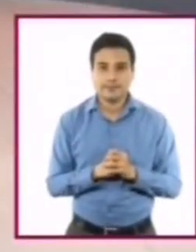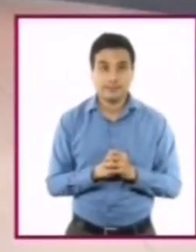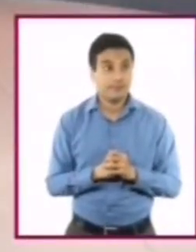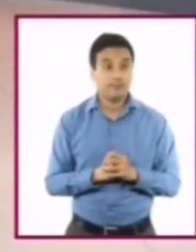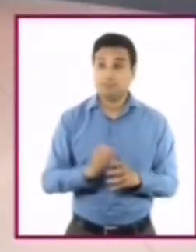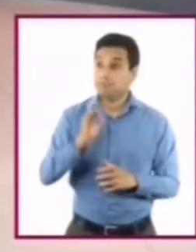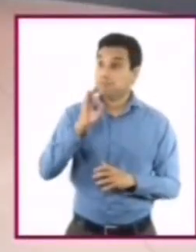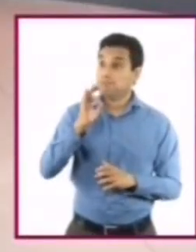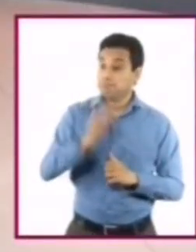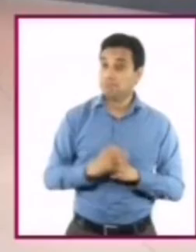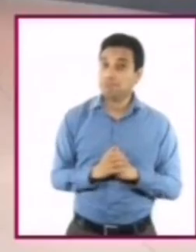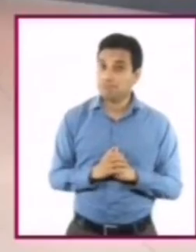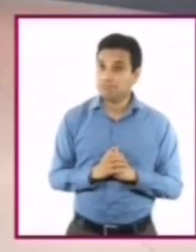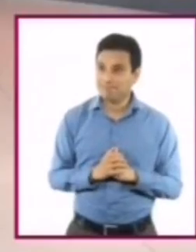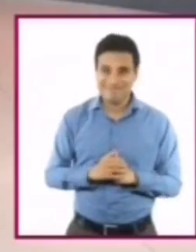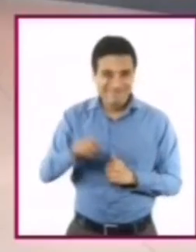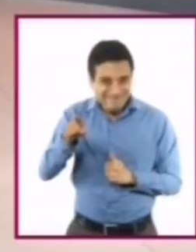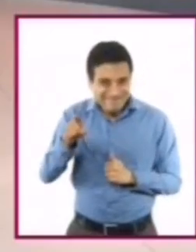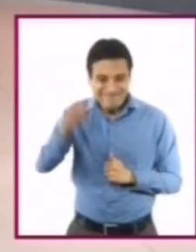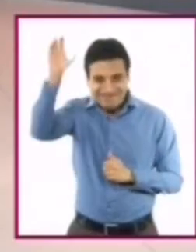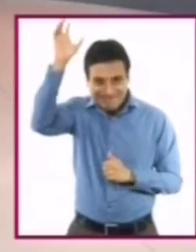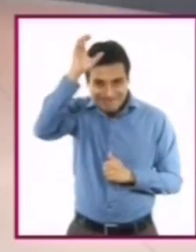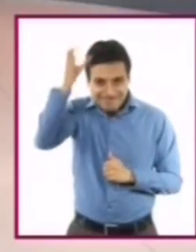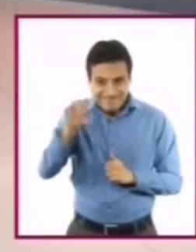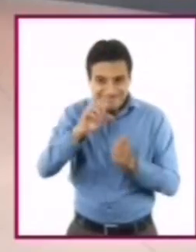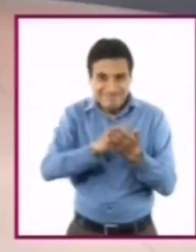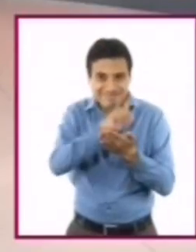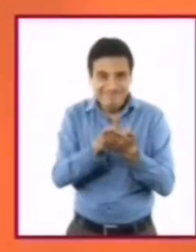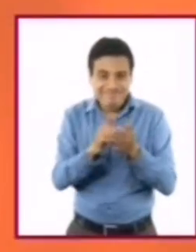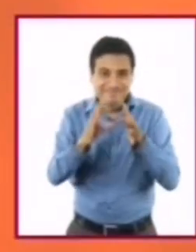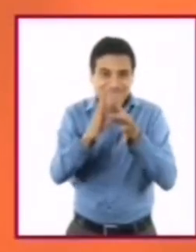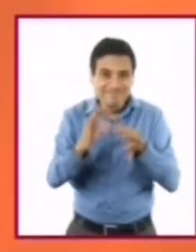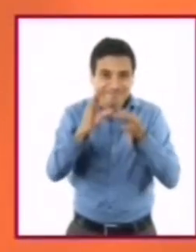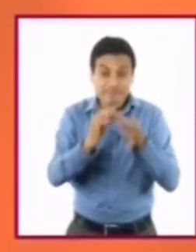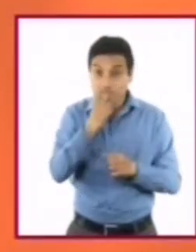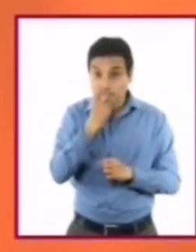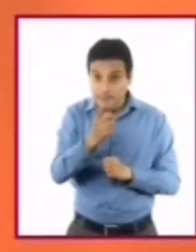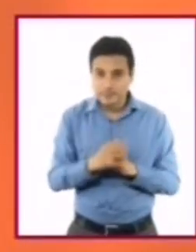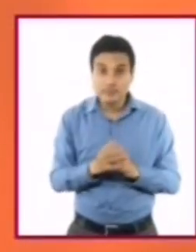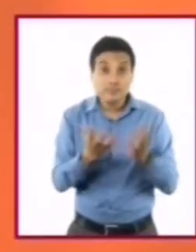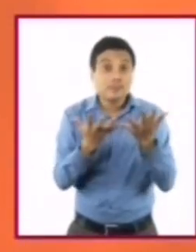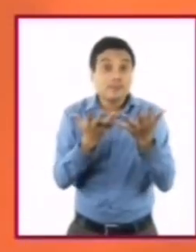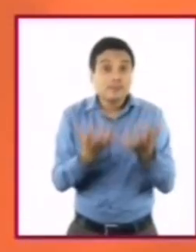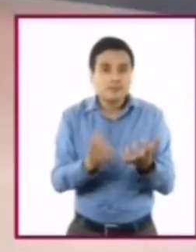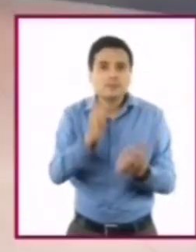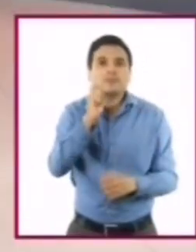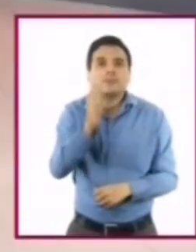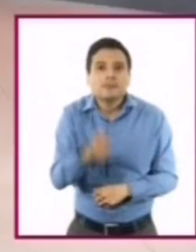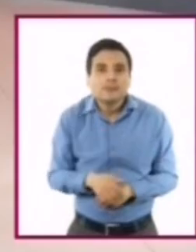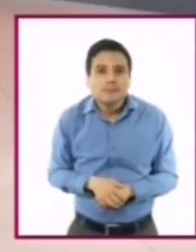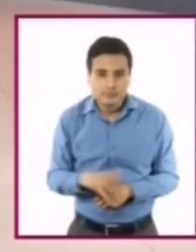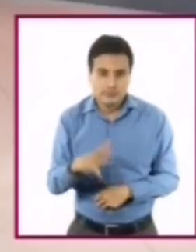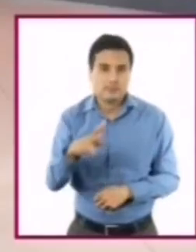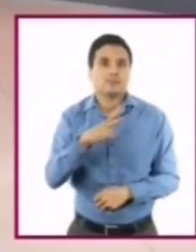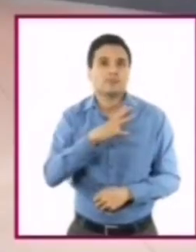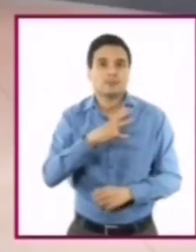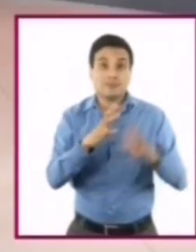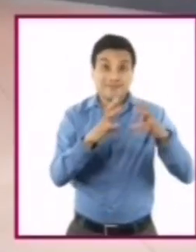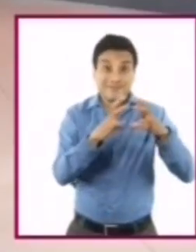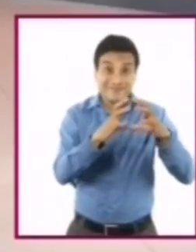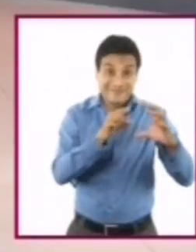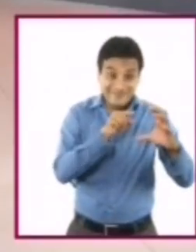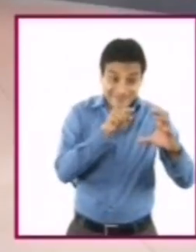Excelente, Ana. De acuerdo con esta ley, la gravedad es resultado de una atracción instantánea y a distancia, y